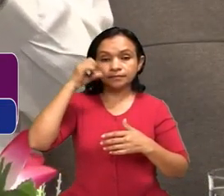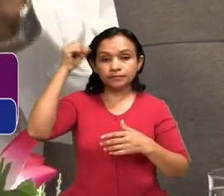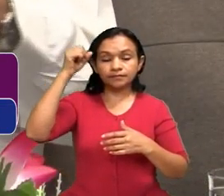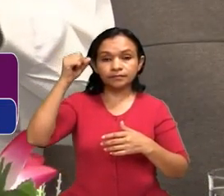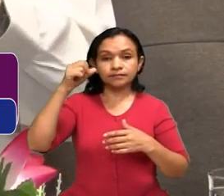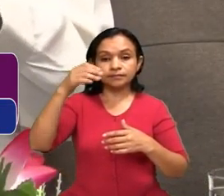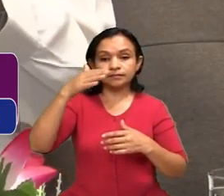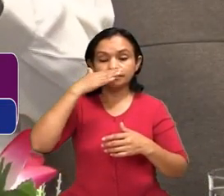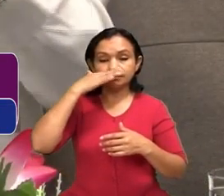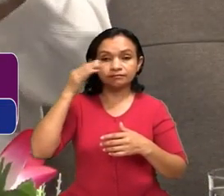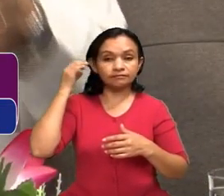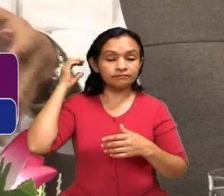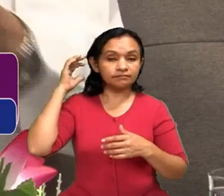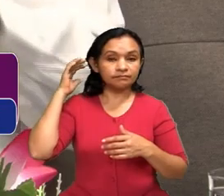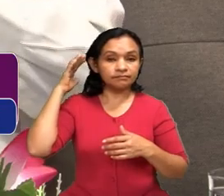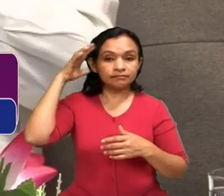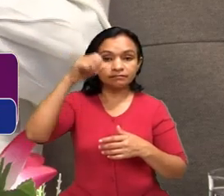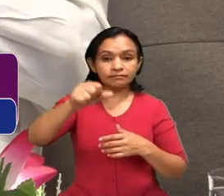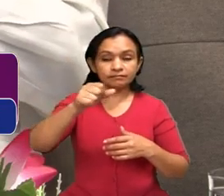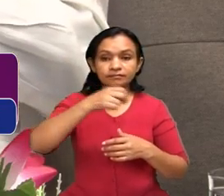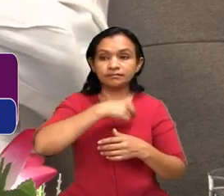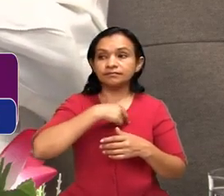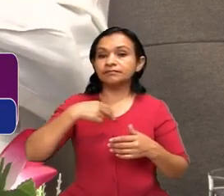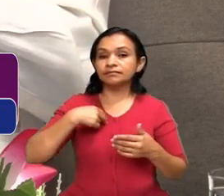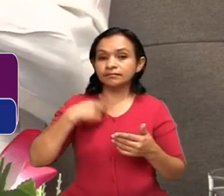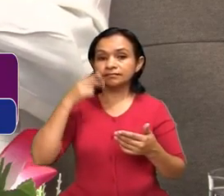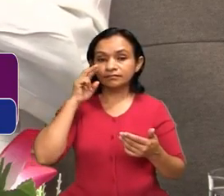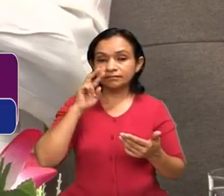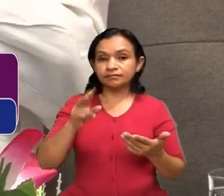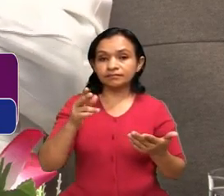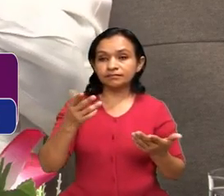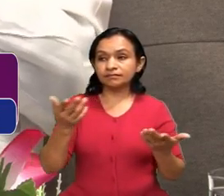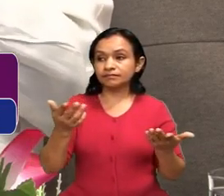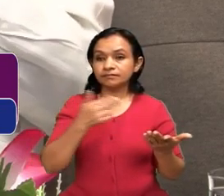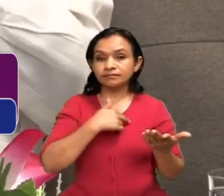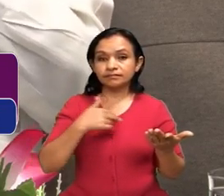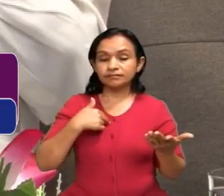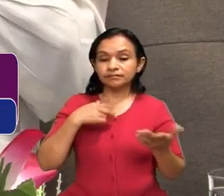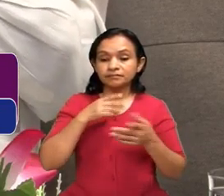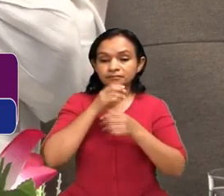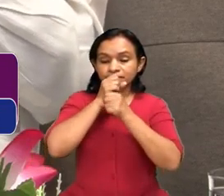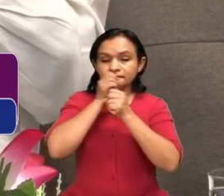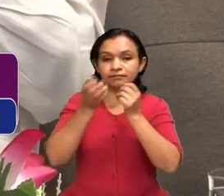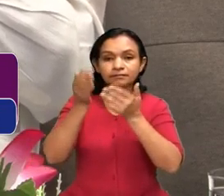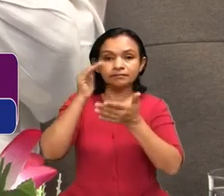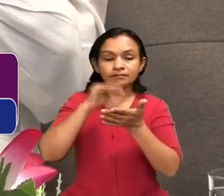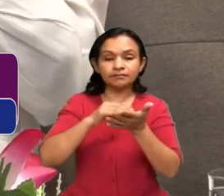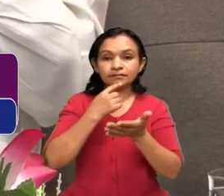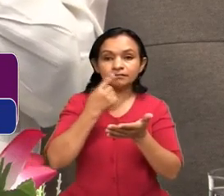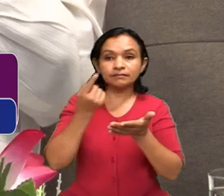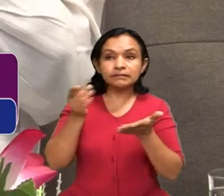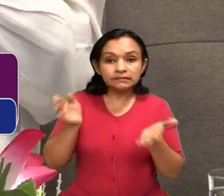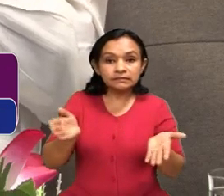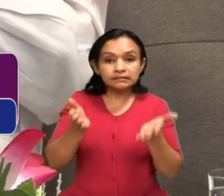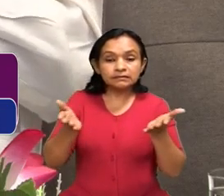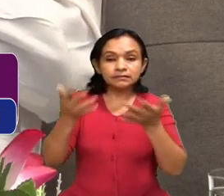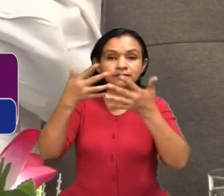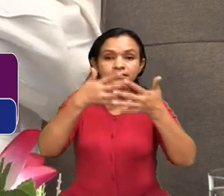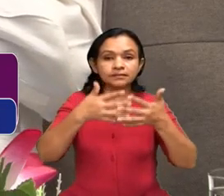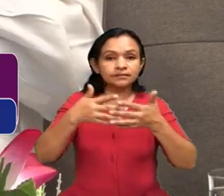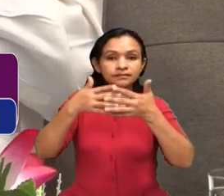la revolución y le hacen la guerra. Precisamente porque... financiados de nuevo. ¿Por quién? Por el Imperio